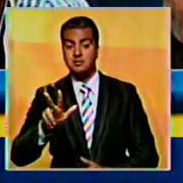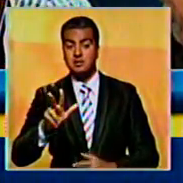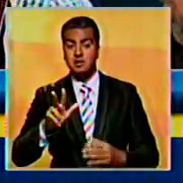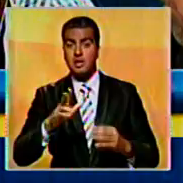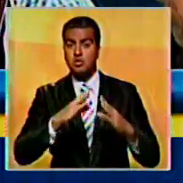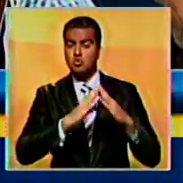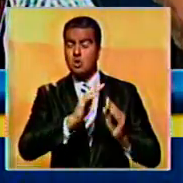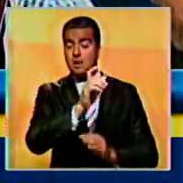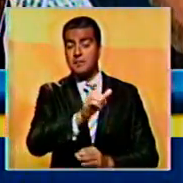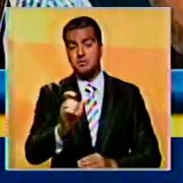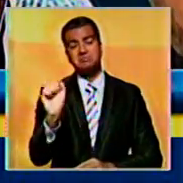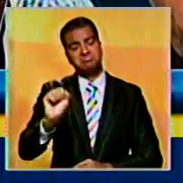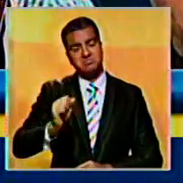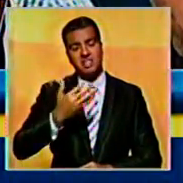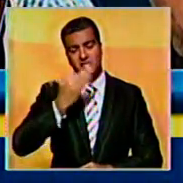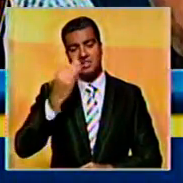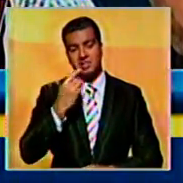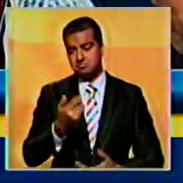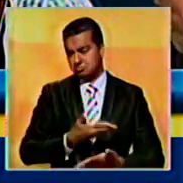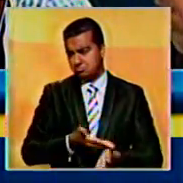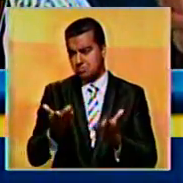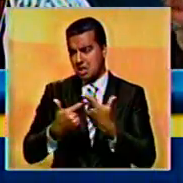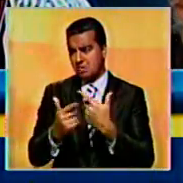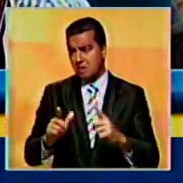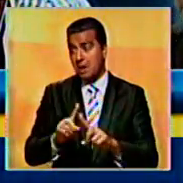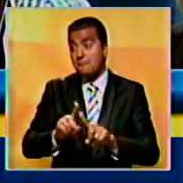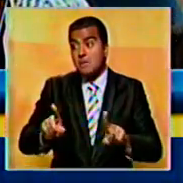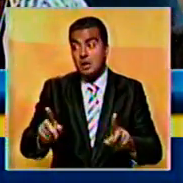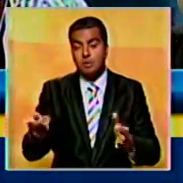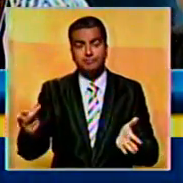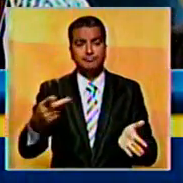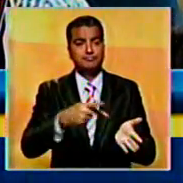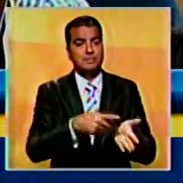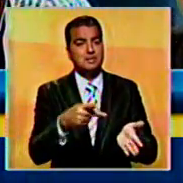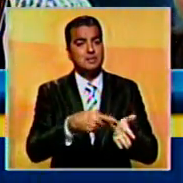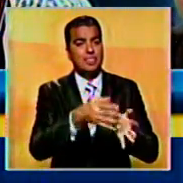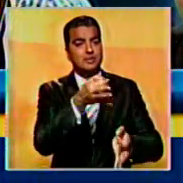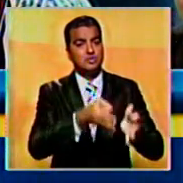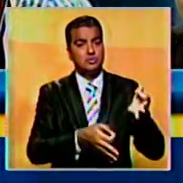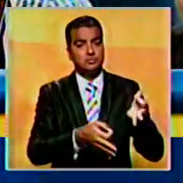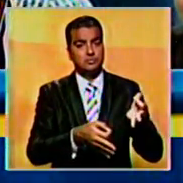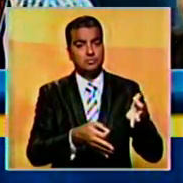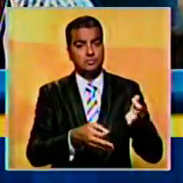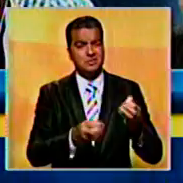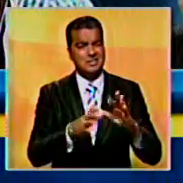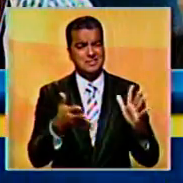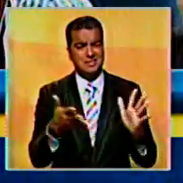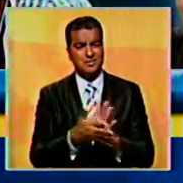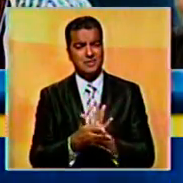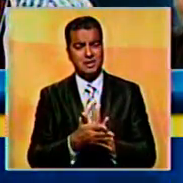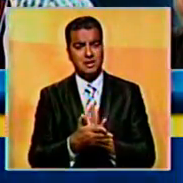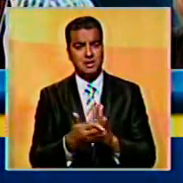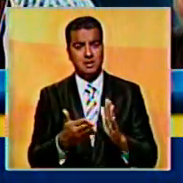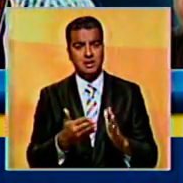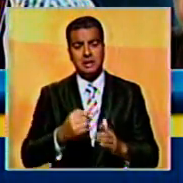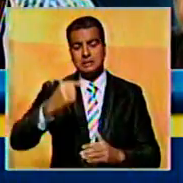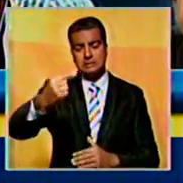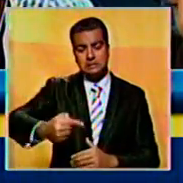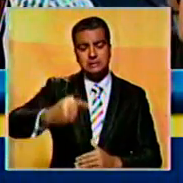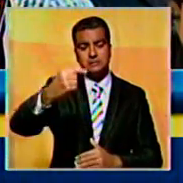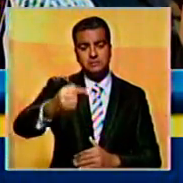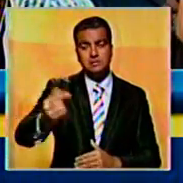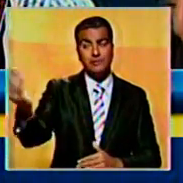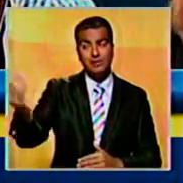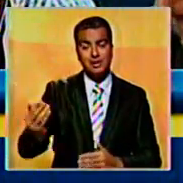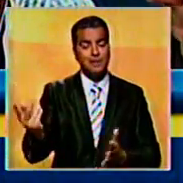son personas que ciertamente han sido liberadas pero con medidas cautelares Qué quiere decir que están condicionadas su libertad